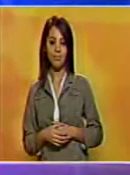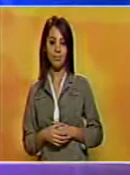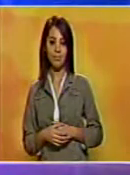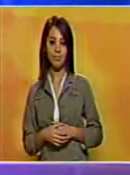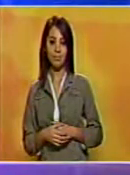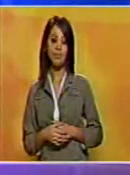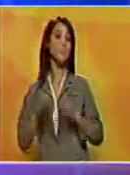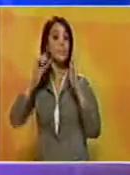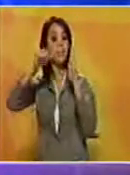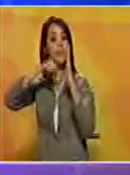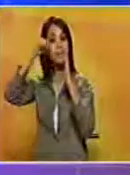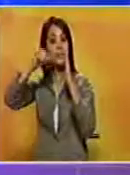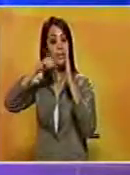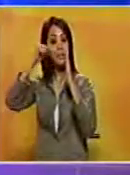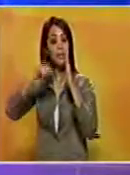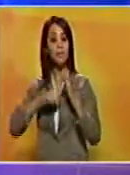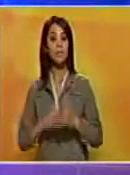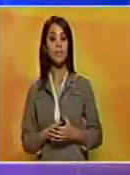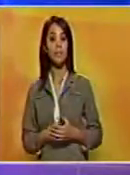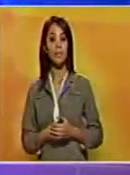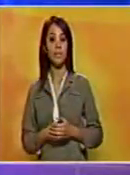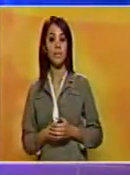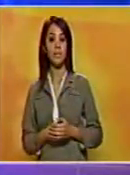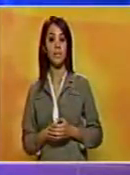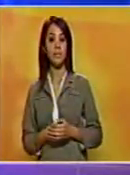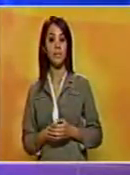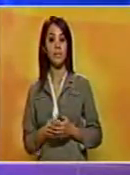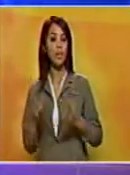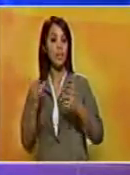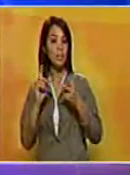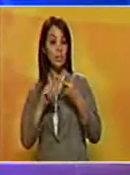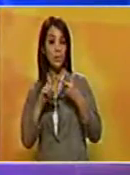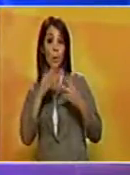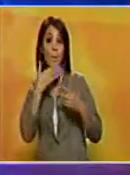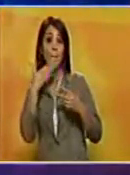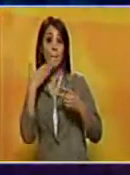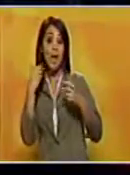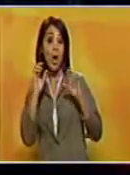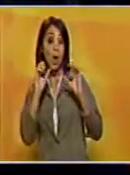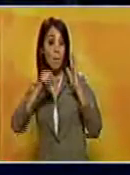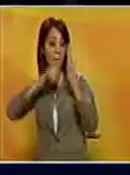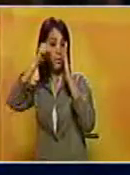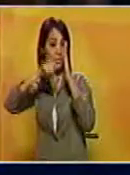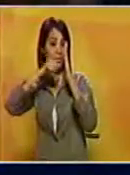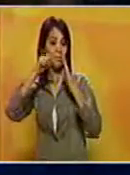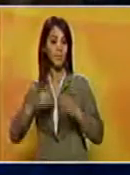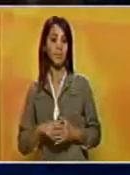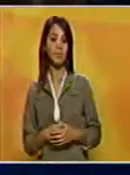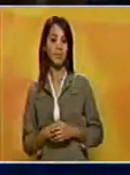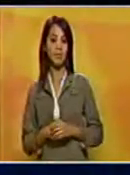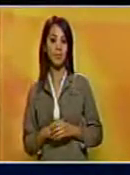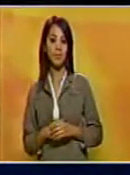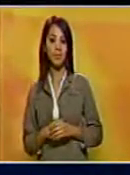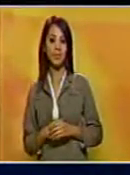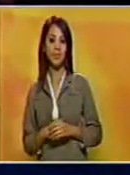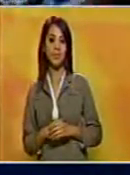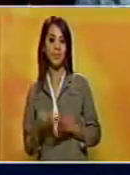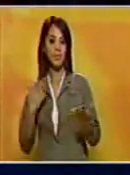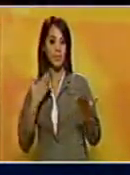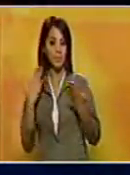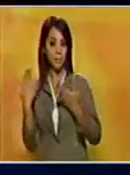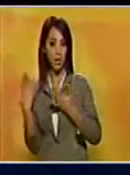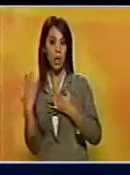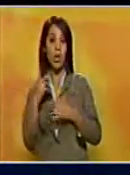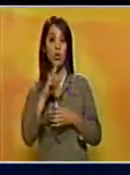Y la película Star Wars, Los Últimos Jedi, se consagró como el segundo mejor estreno. El octavo episodio de la saga recaudó cerca